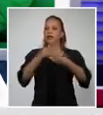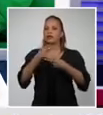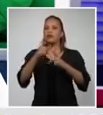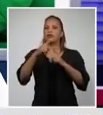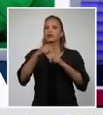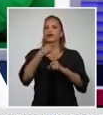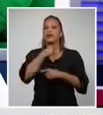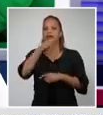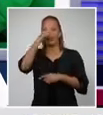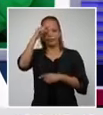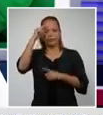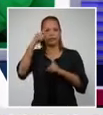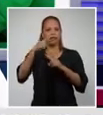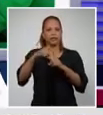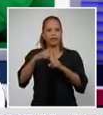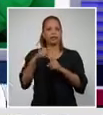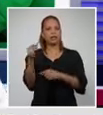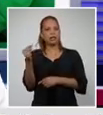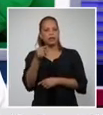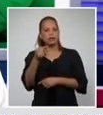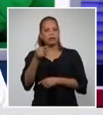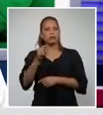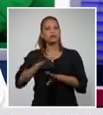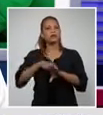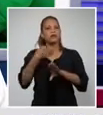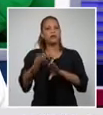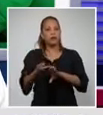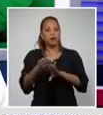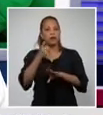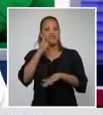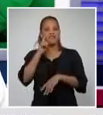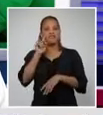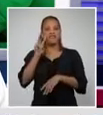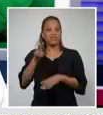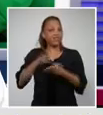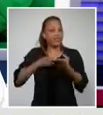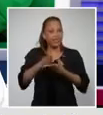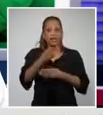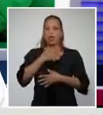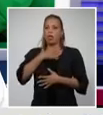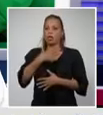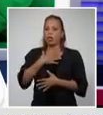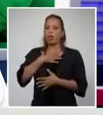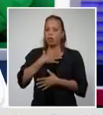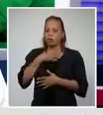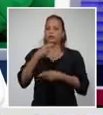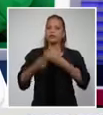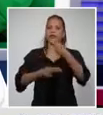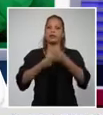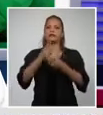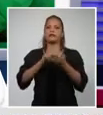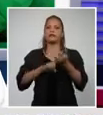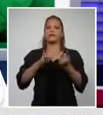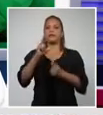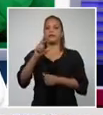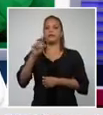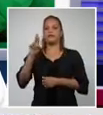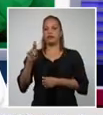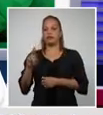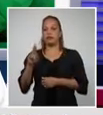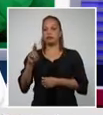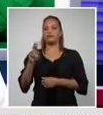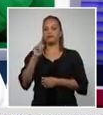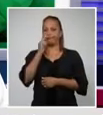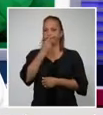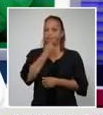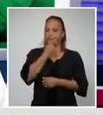evaluar al persistir los síntomas, hasta que finalmente se hace el diagnóstico, se ingresa